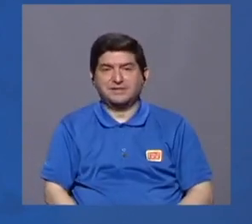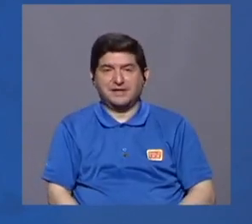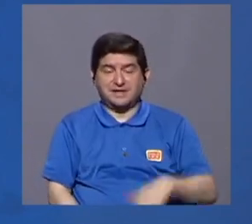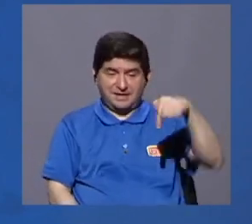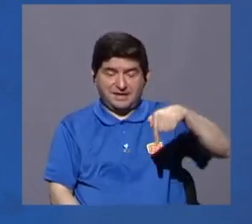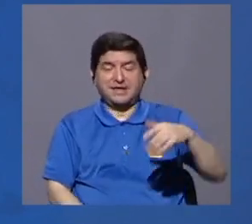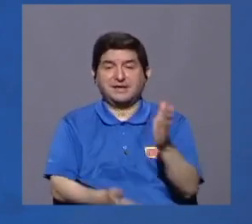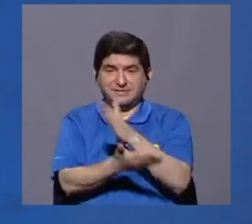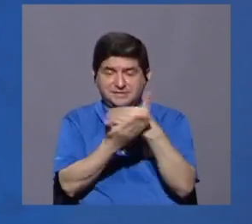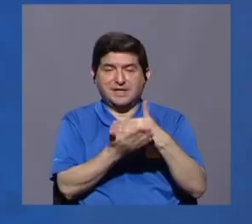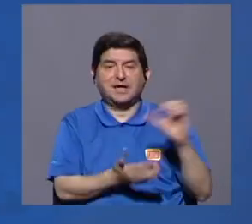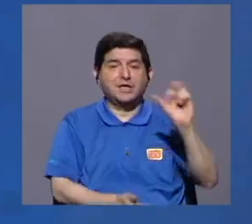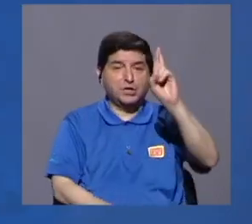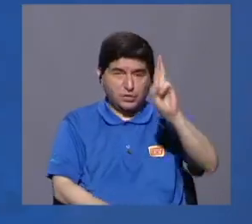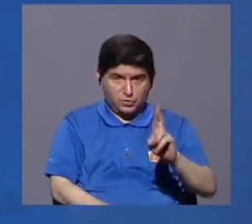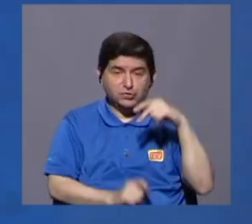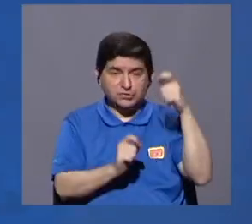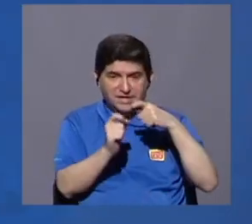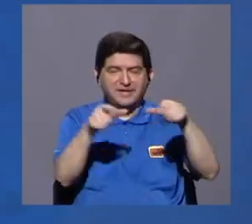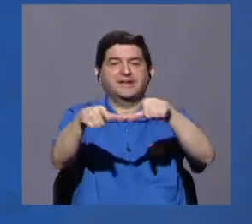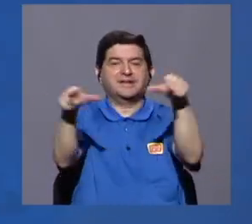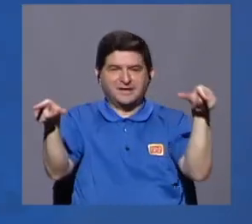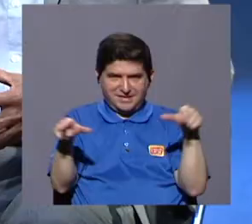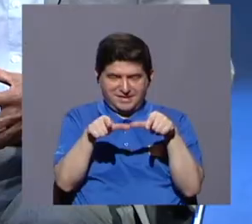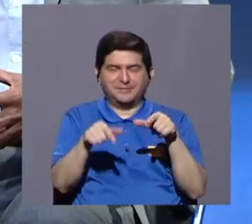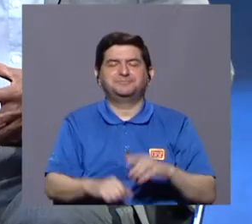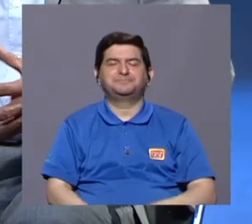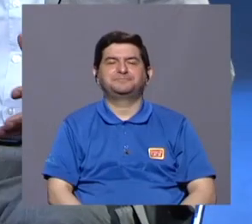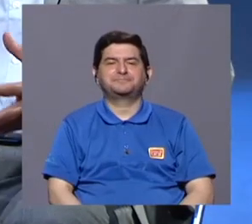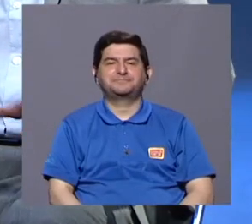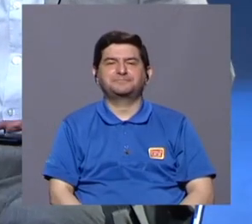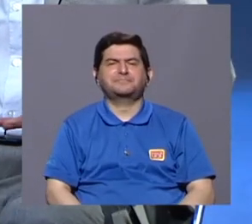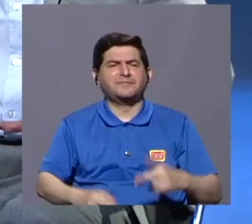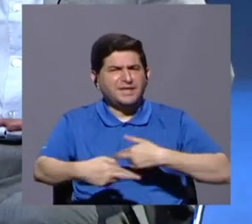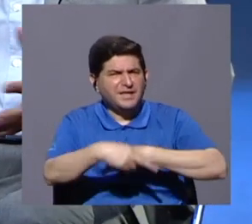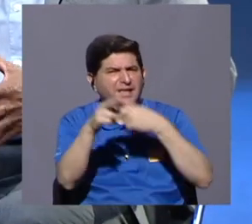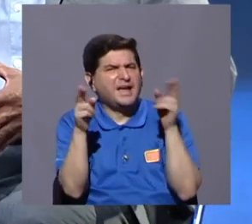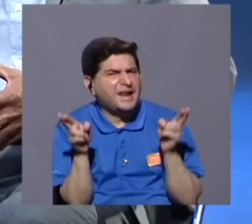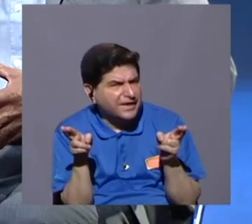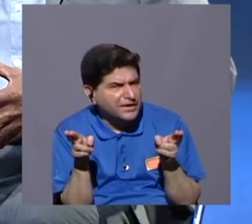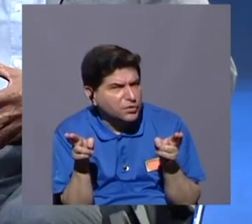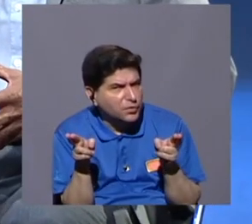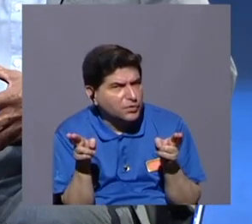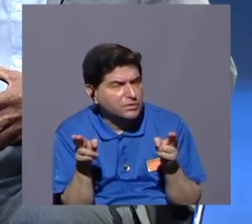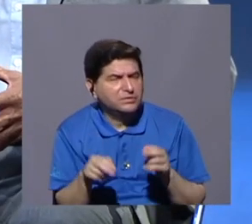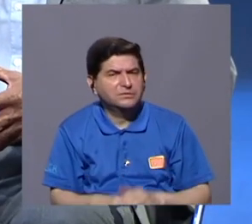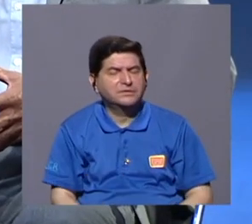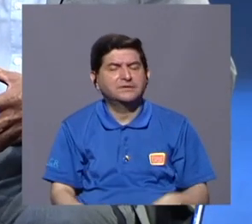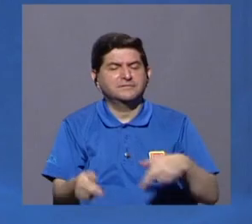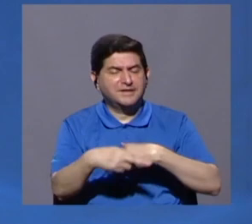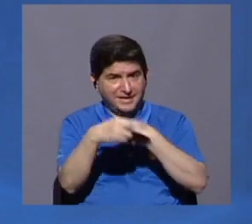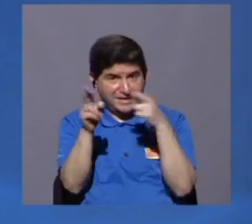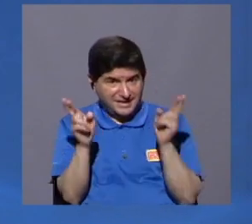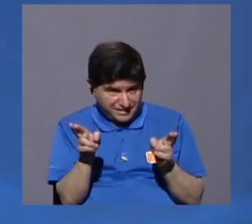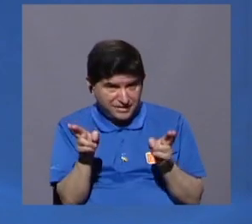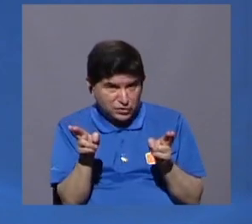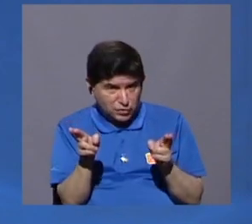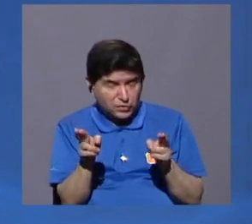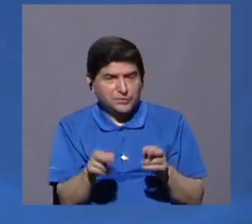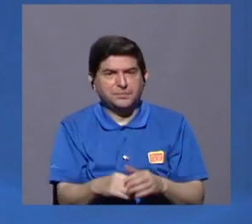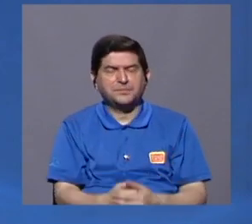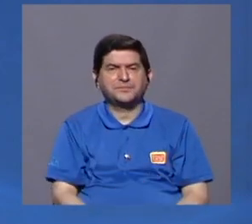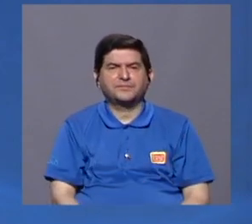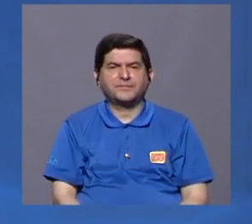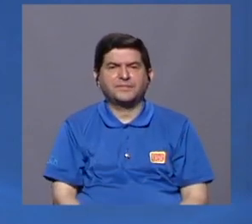franja y costa rica está justo en el lugar privilegiado y en la región en la región este